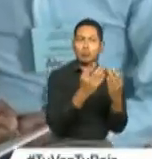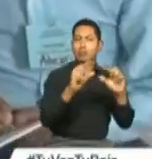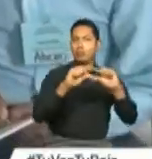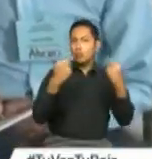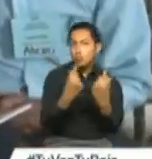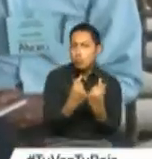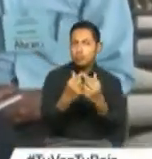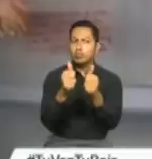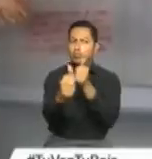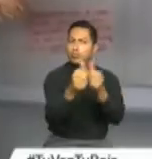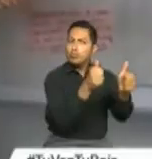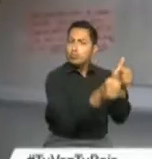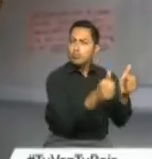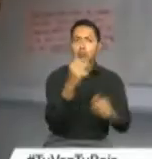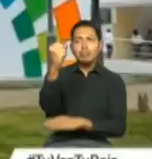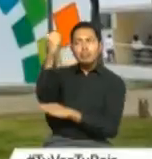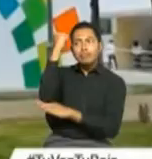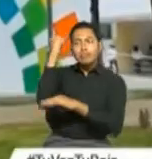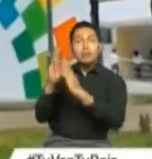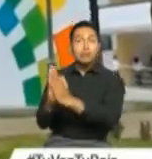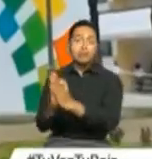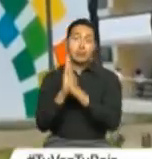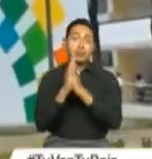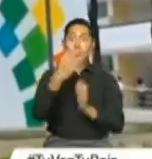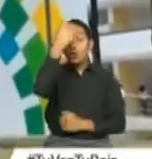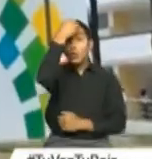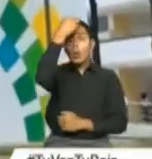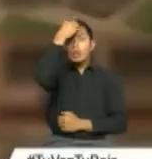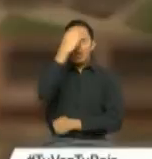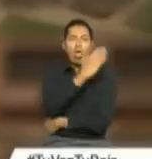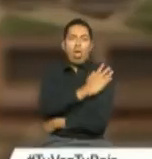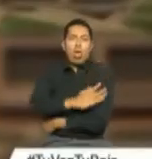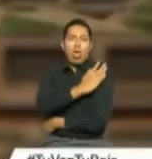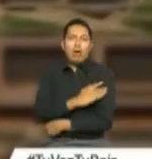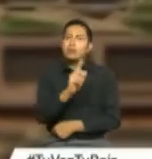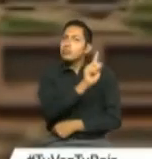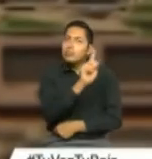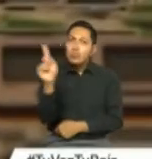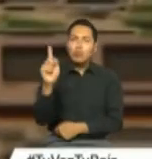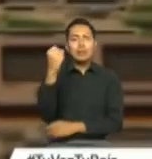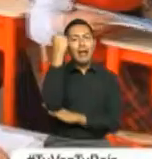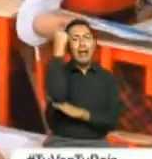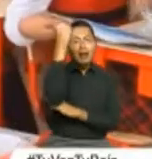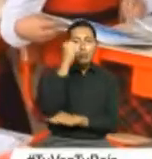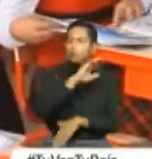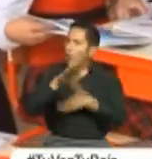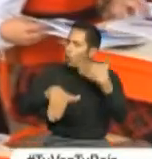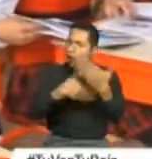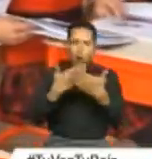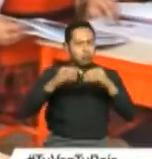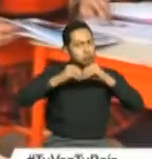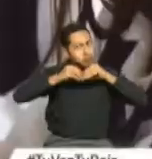igual forma, la educación dejó de ser un privilegio y se convirtió en un derecho legítimo para todos los